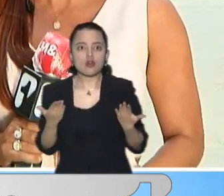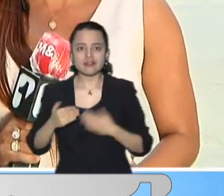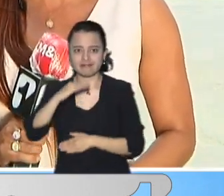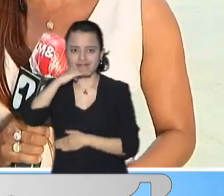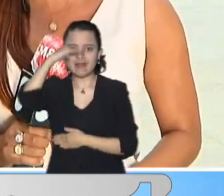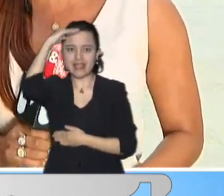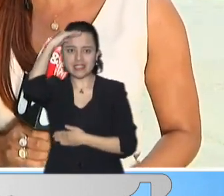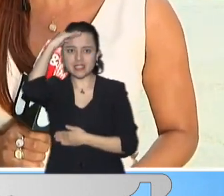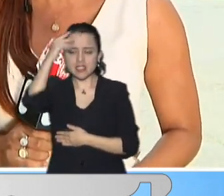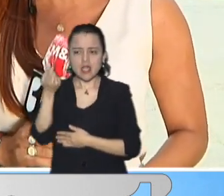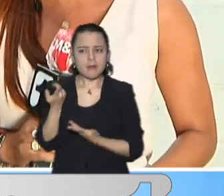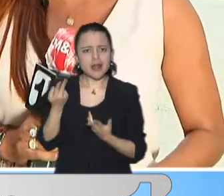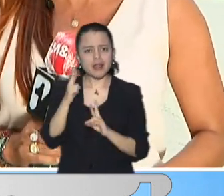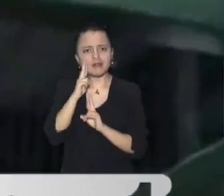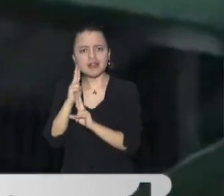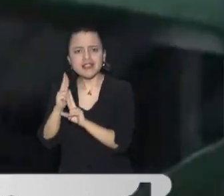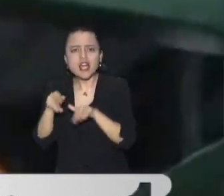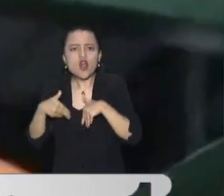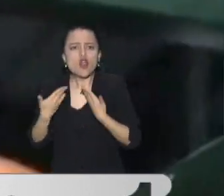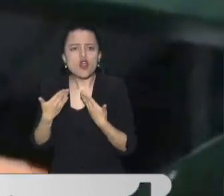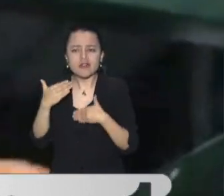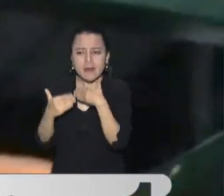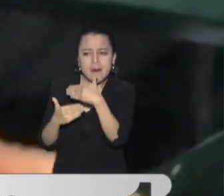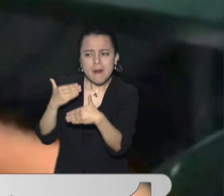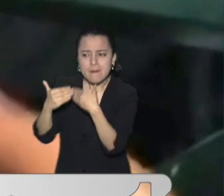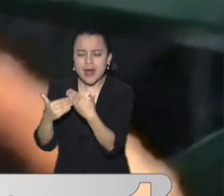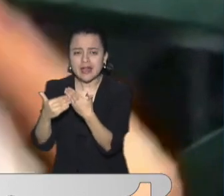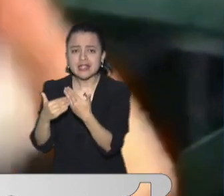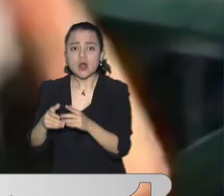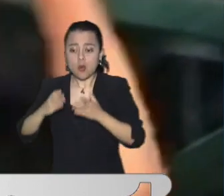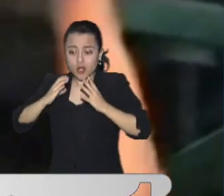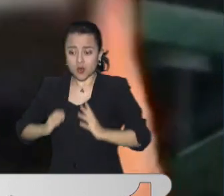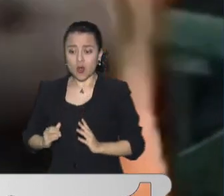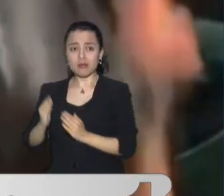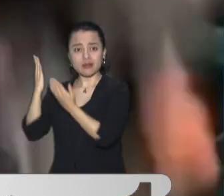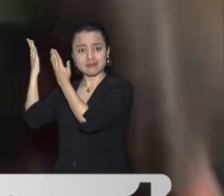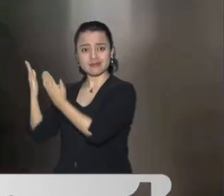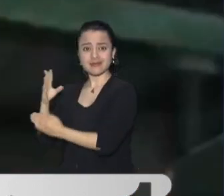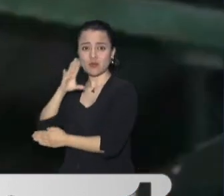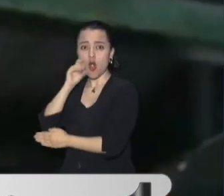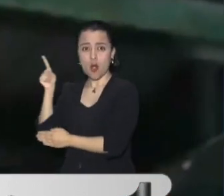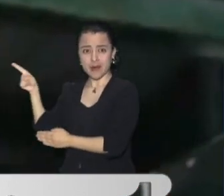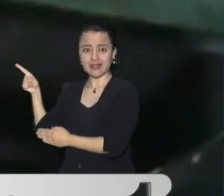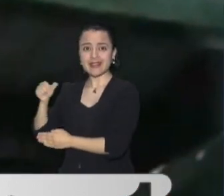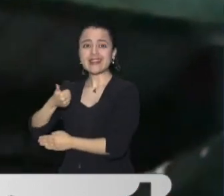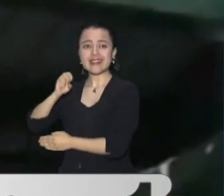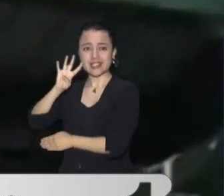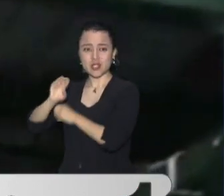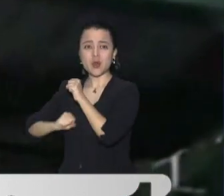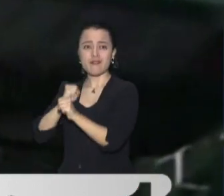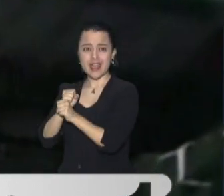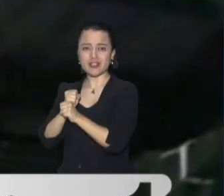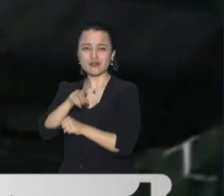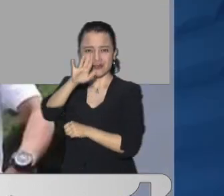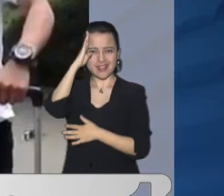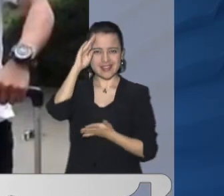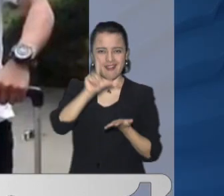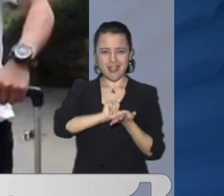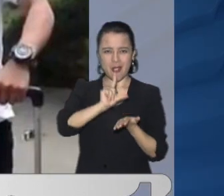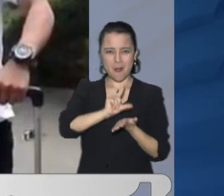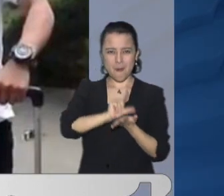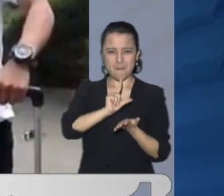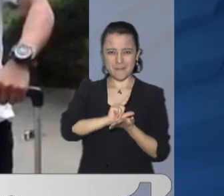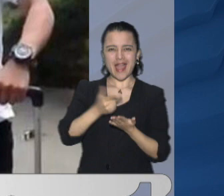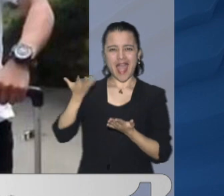los últimos pasos de su hermano Silvano, de 19 años, quien emprendió un viaje desde hace un mes desde Lima, Perú, a Medellín o